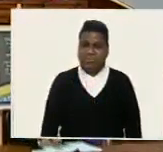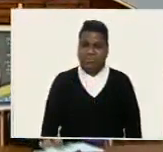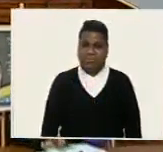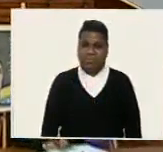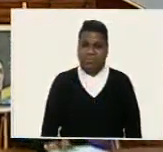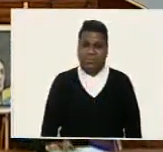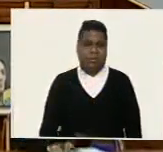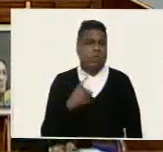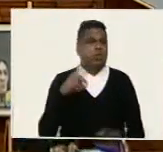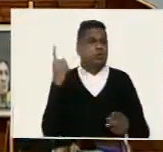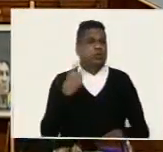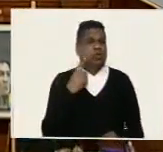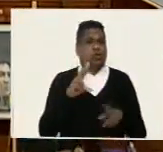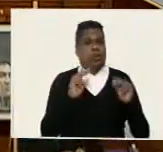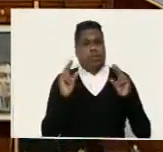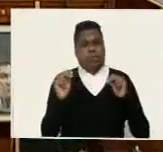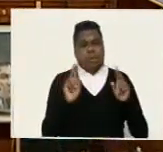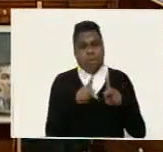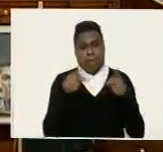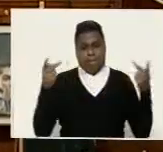sino del Correo del Orinoco.